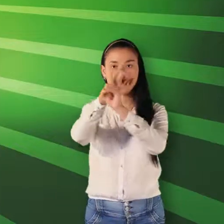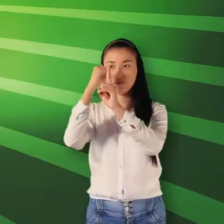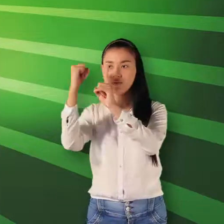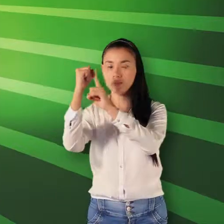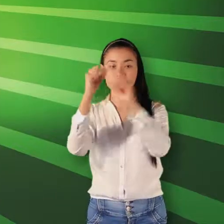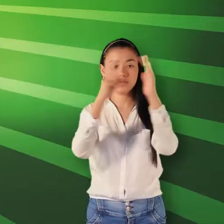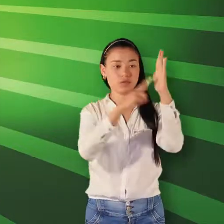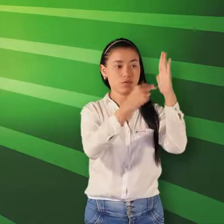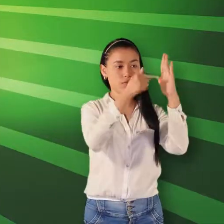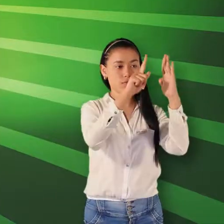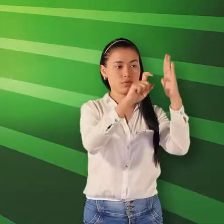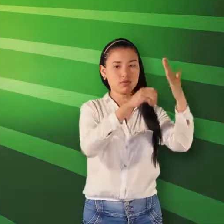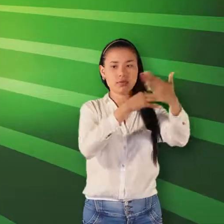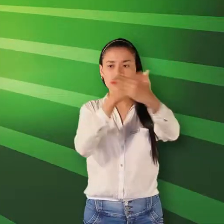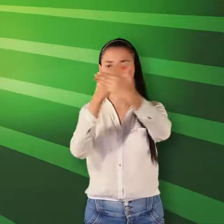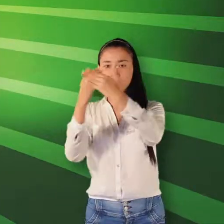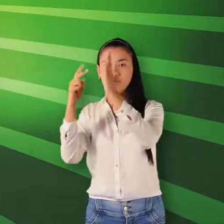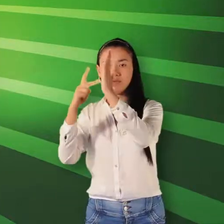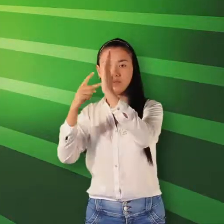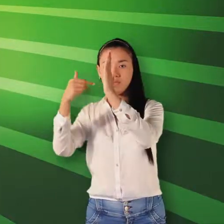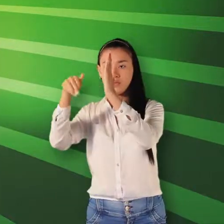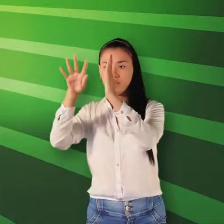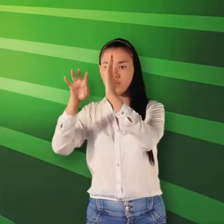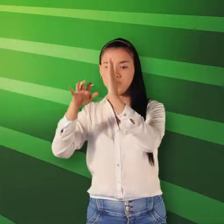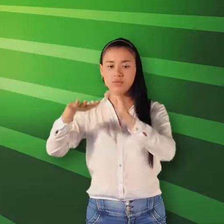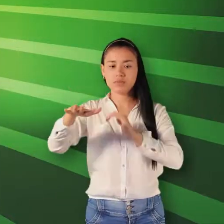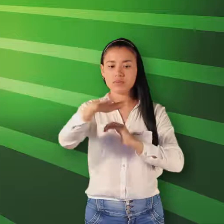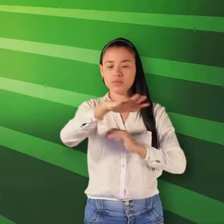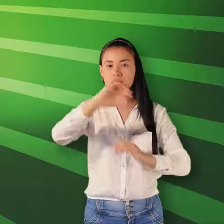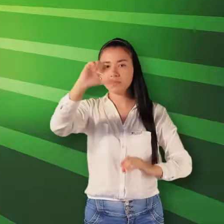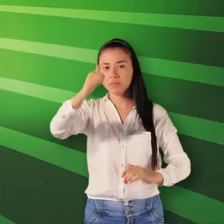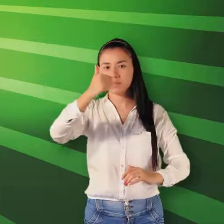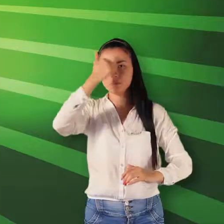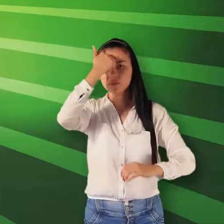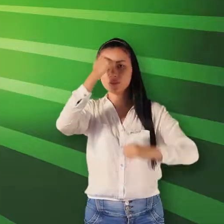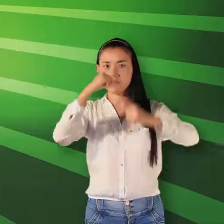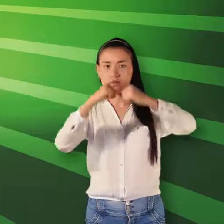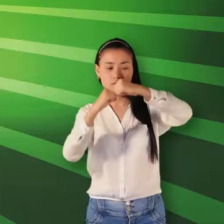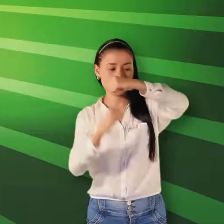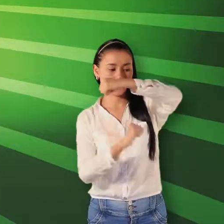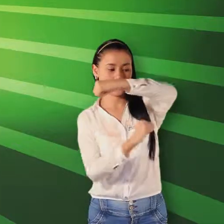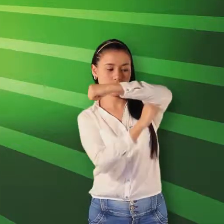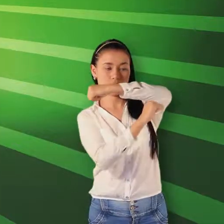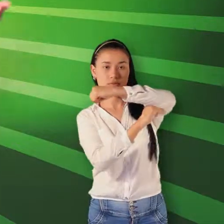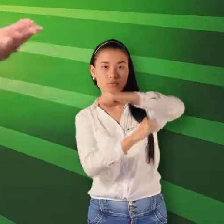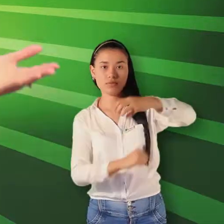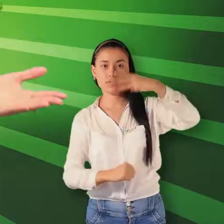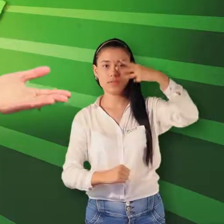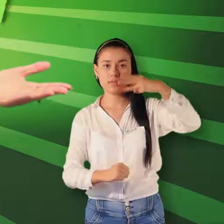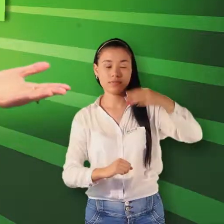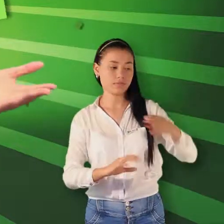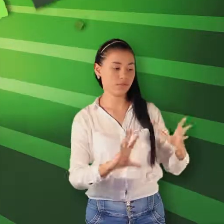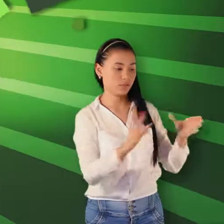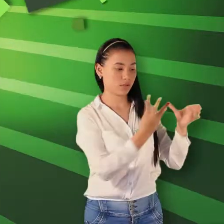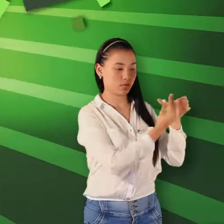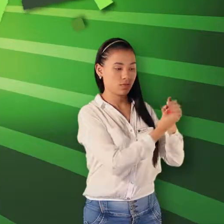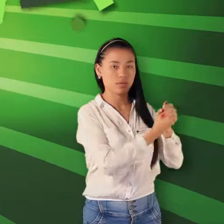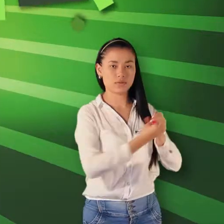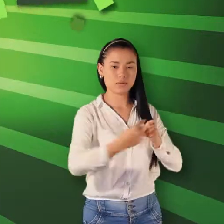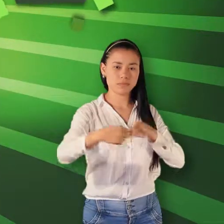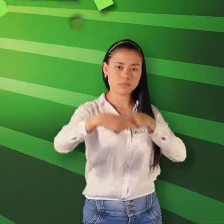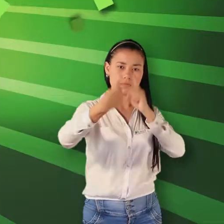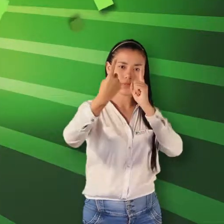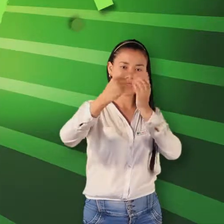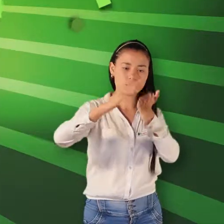2016-2019. Que se soporta en tres pilares fundamentales: inclusión, reconciliación